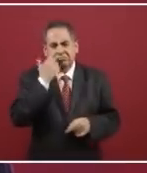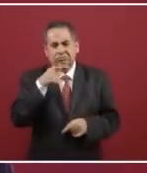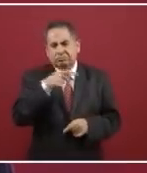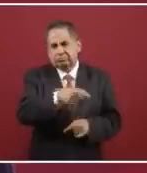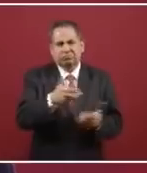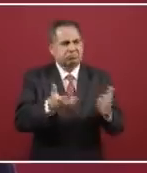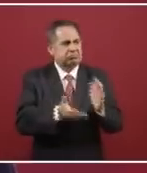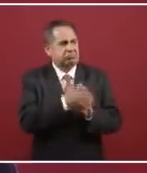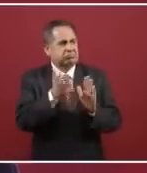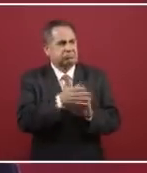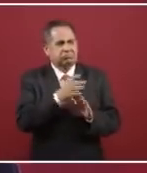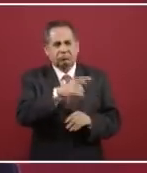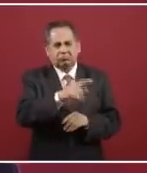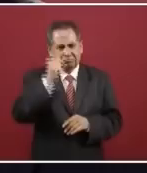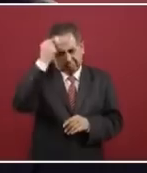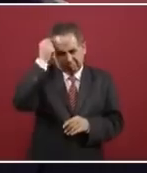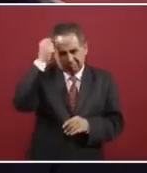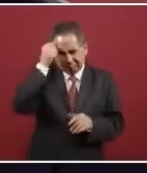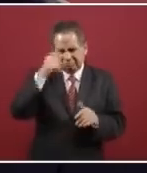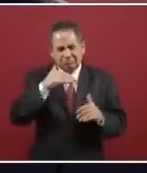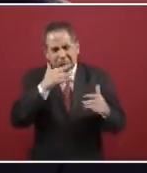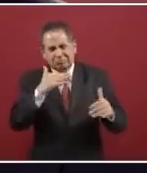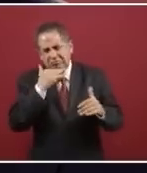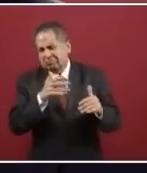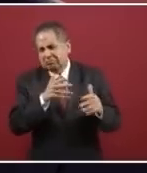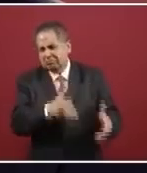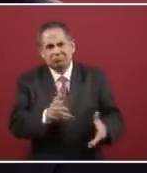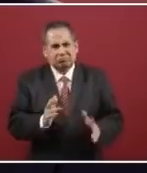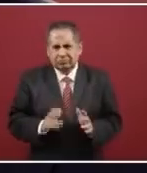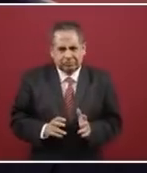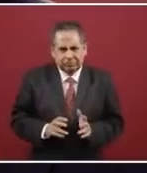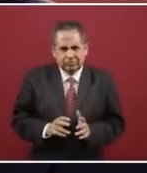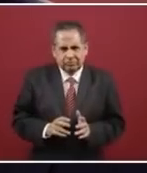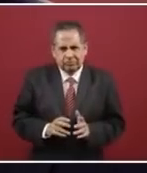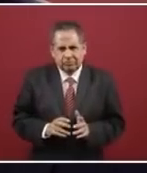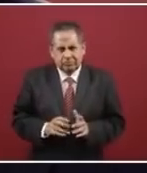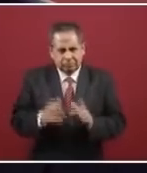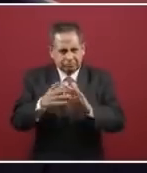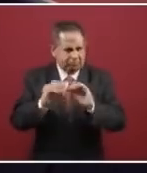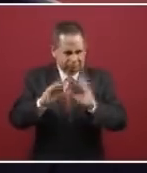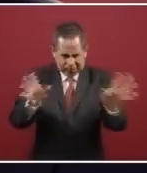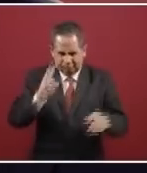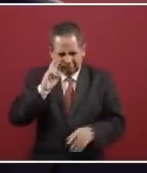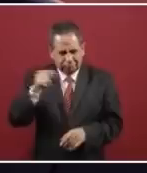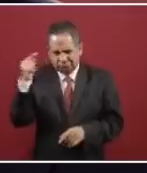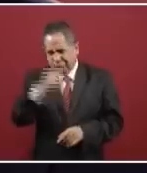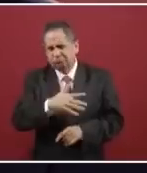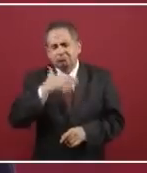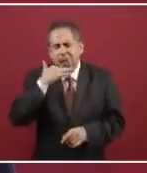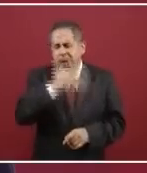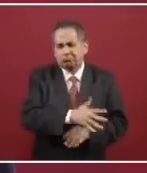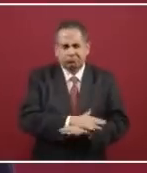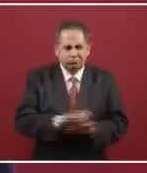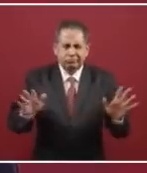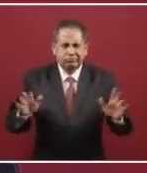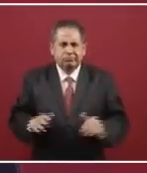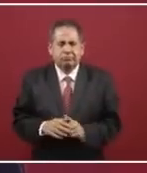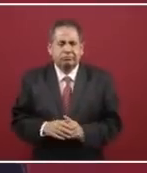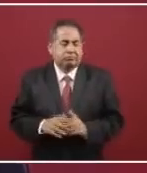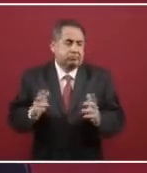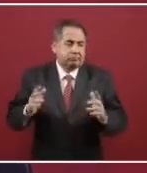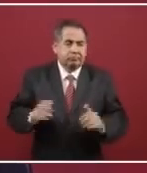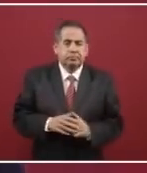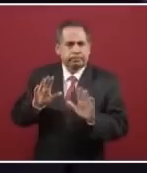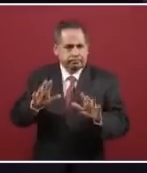llevar a cabo. Finalmente, con respecto a la crisis migratoria que se vive en el país, señaló que son solamente migrantes extranjeros y que no